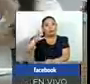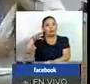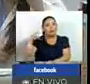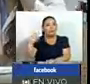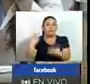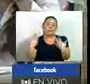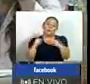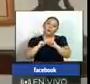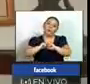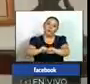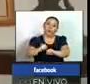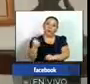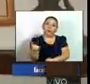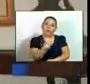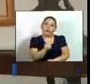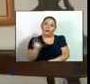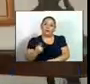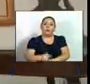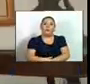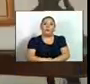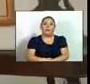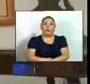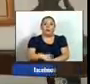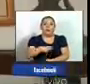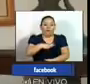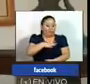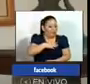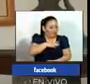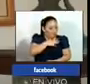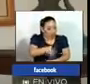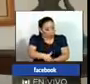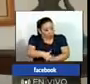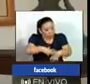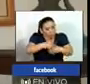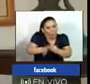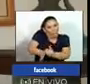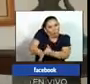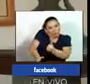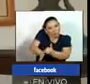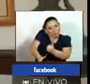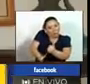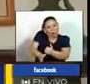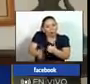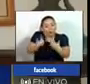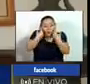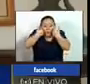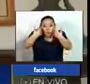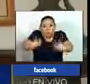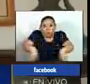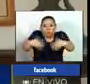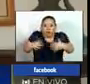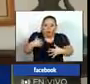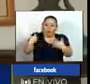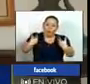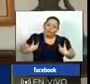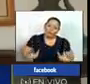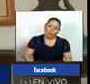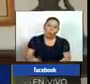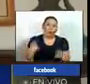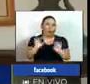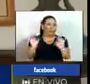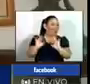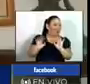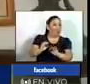Pueden causar con náuseas, vómitos, diarrea, fiebre, dolor abdominal y pérdida del apetito.